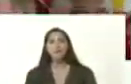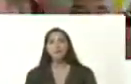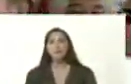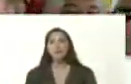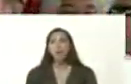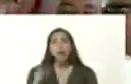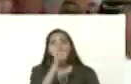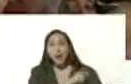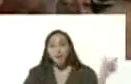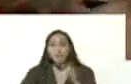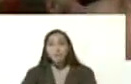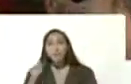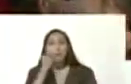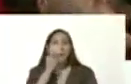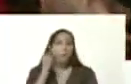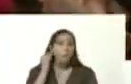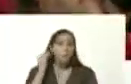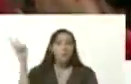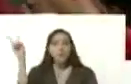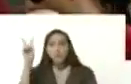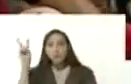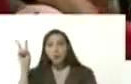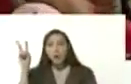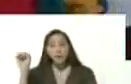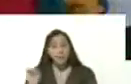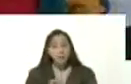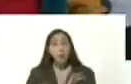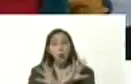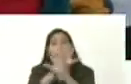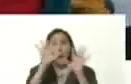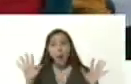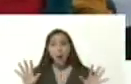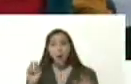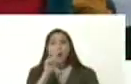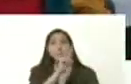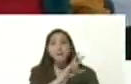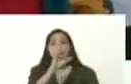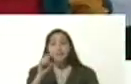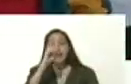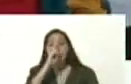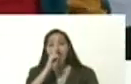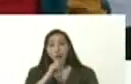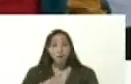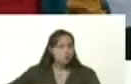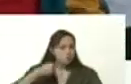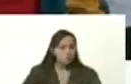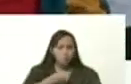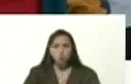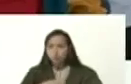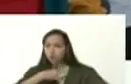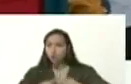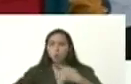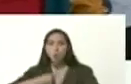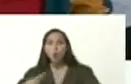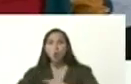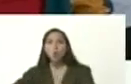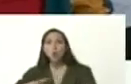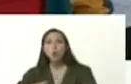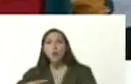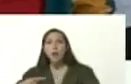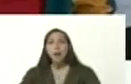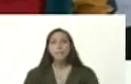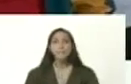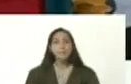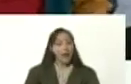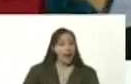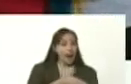venezolanas, creo que hemos sido muy claros en estos 20 años de luchas de todos los días, primero con el